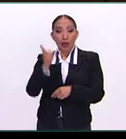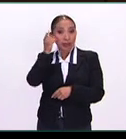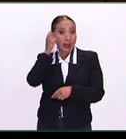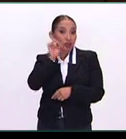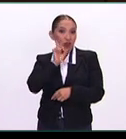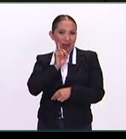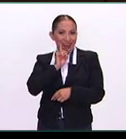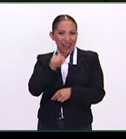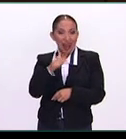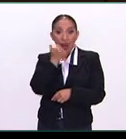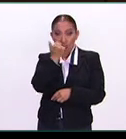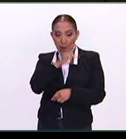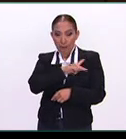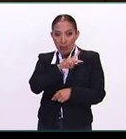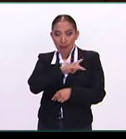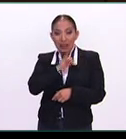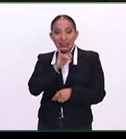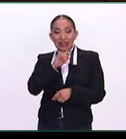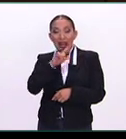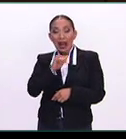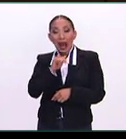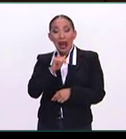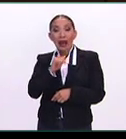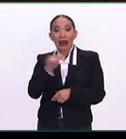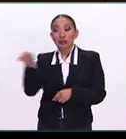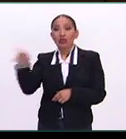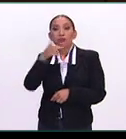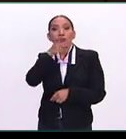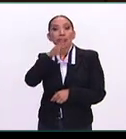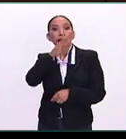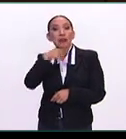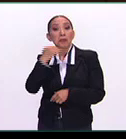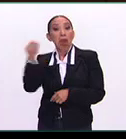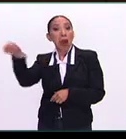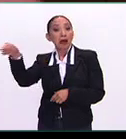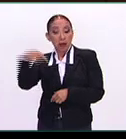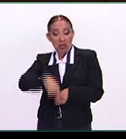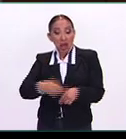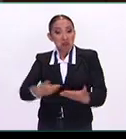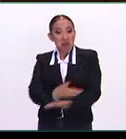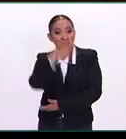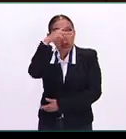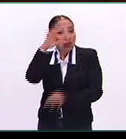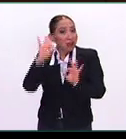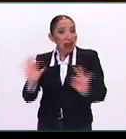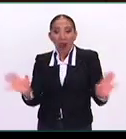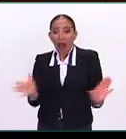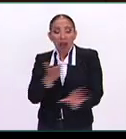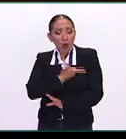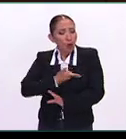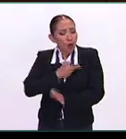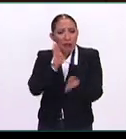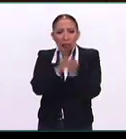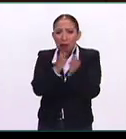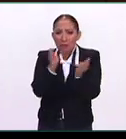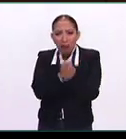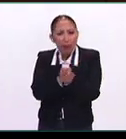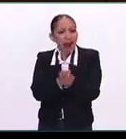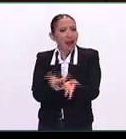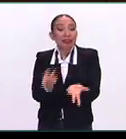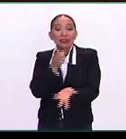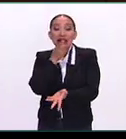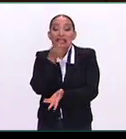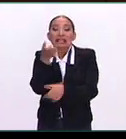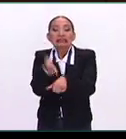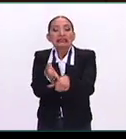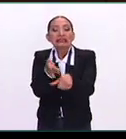directora, mi alumna, Gisela von Boveser, sus padres son alemanes, pero ella es mexicana ya, le gustan los tamales,